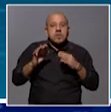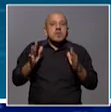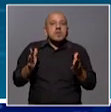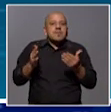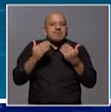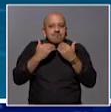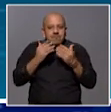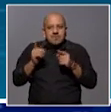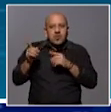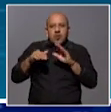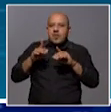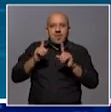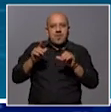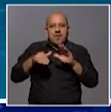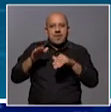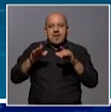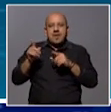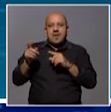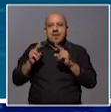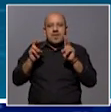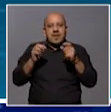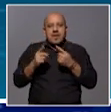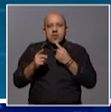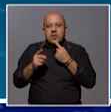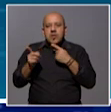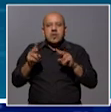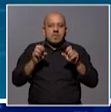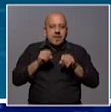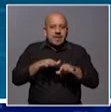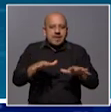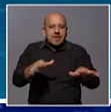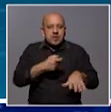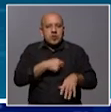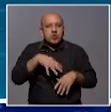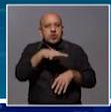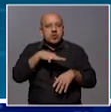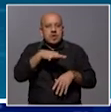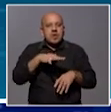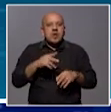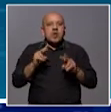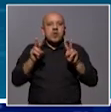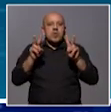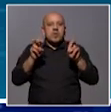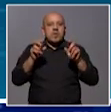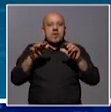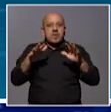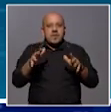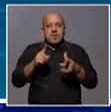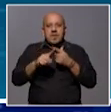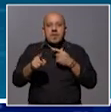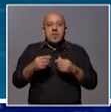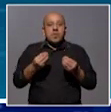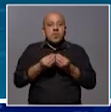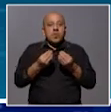a la política que tienen que ver con las redes sociales tienen que ver con bueno con un cierto clima de malestar que en muchas